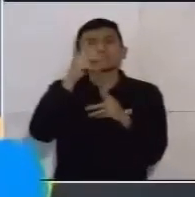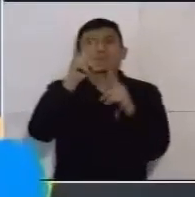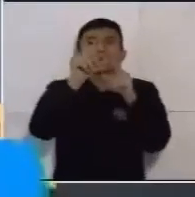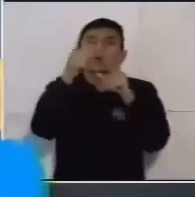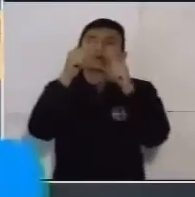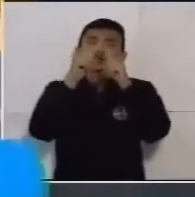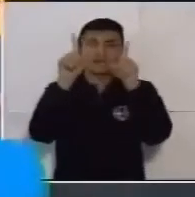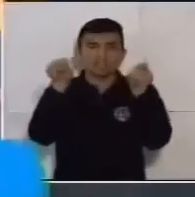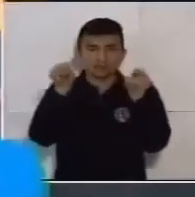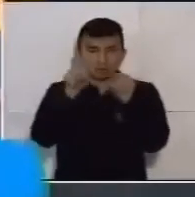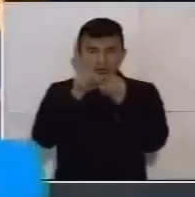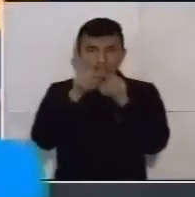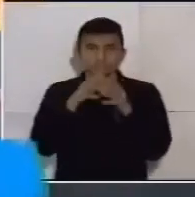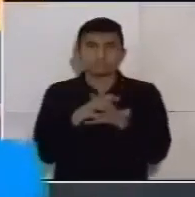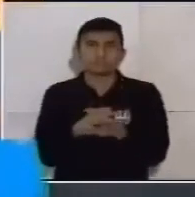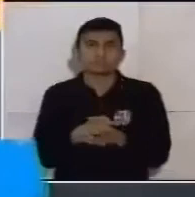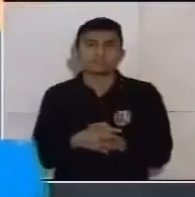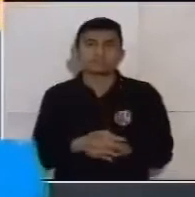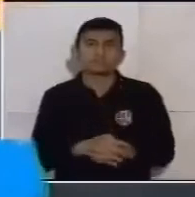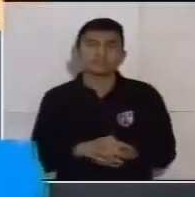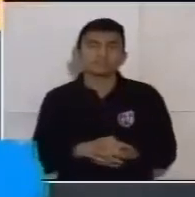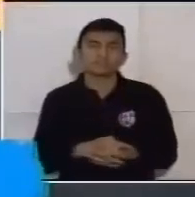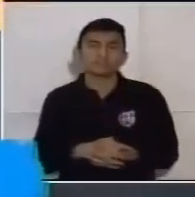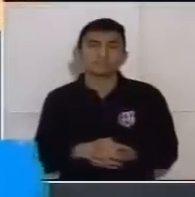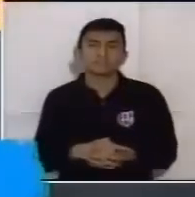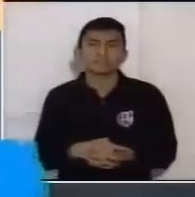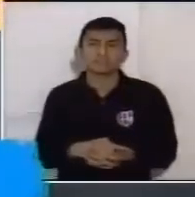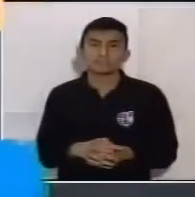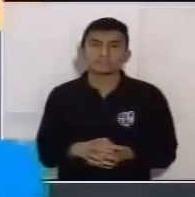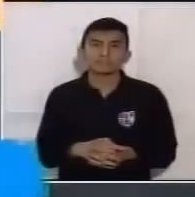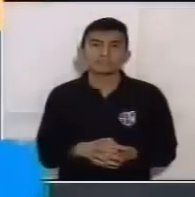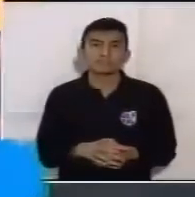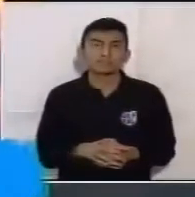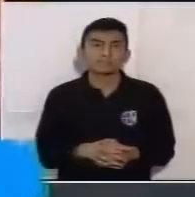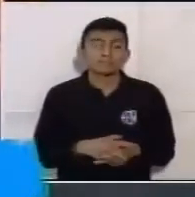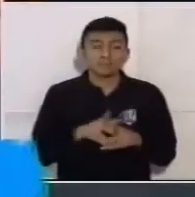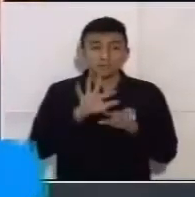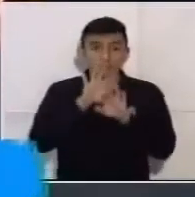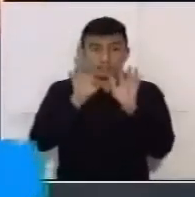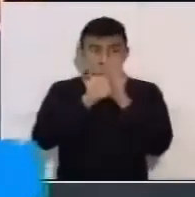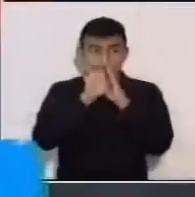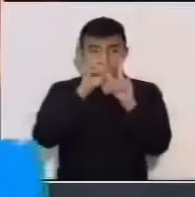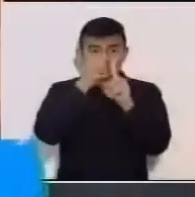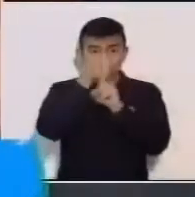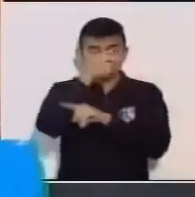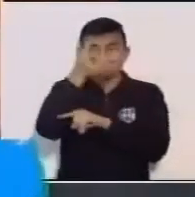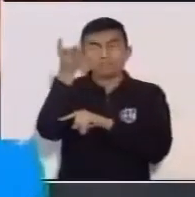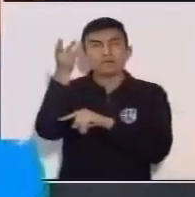voy a colocar base por altura. Y si me piden